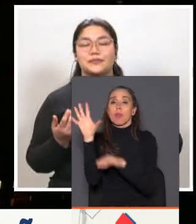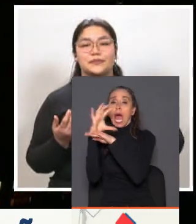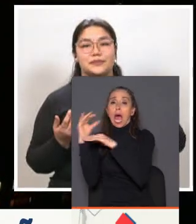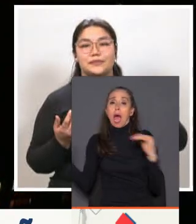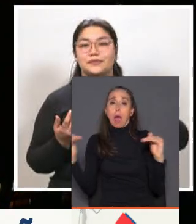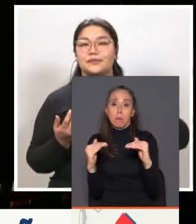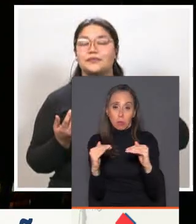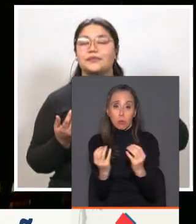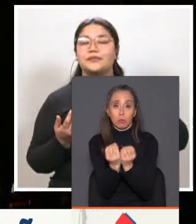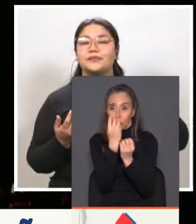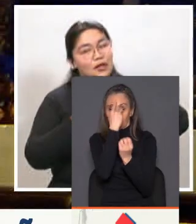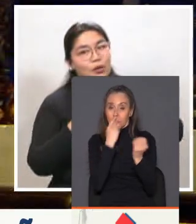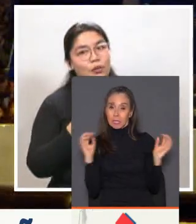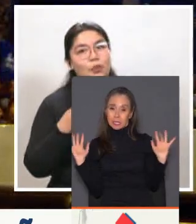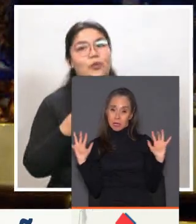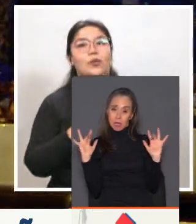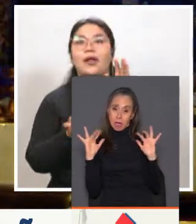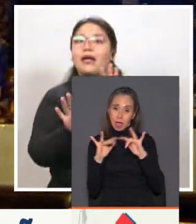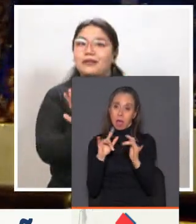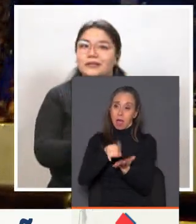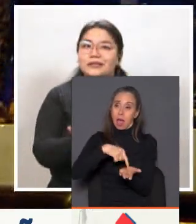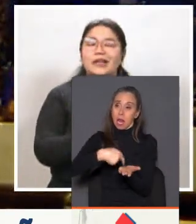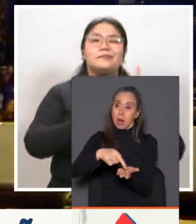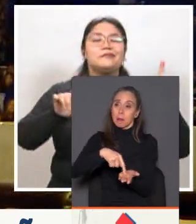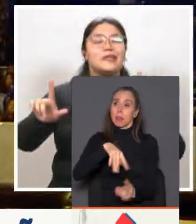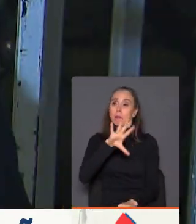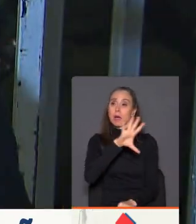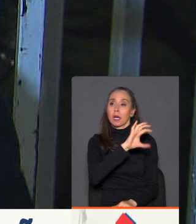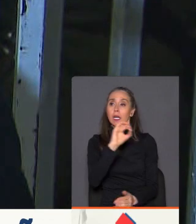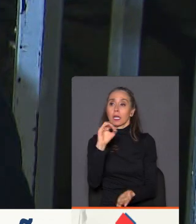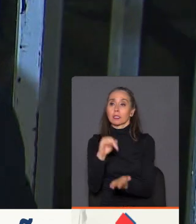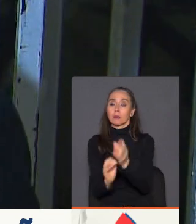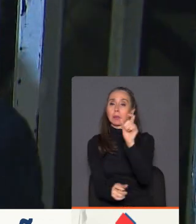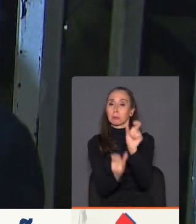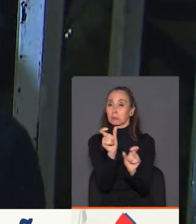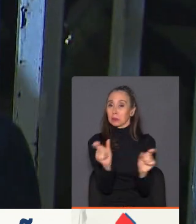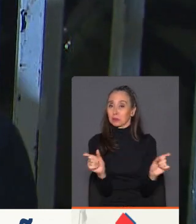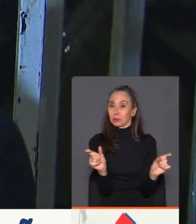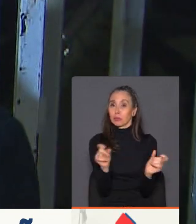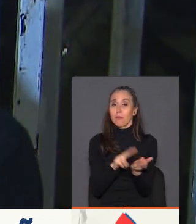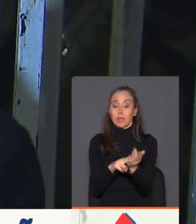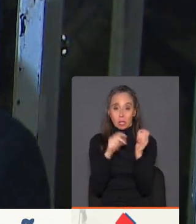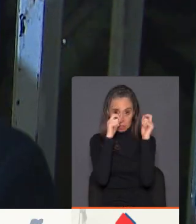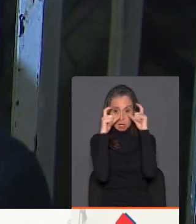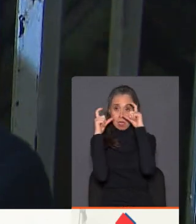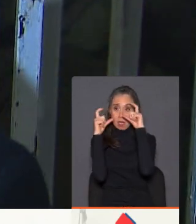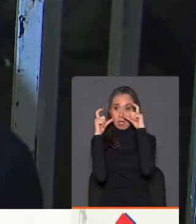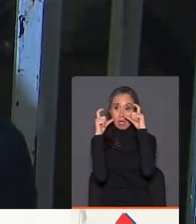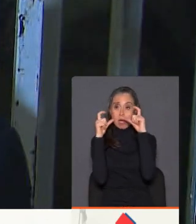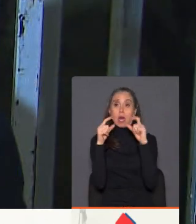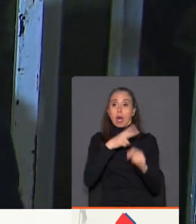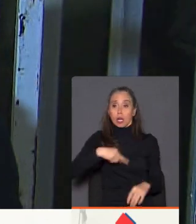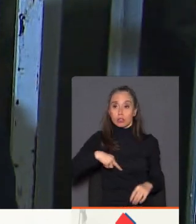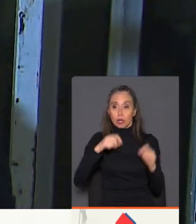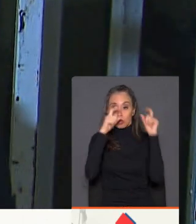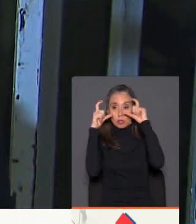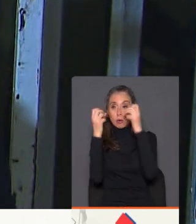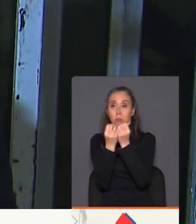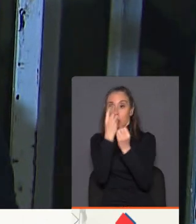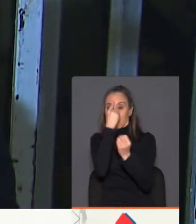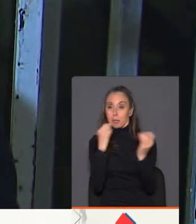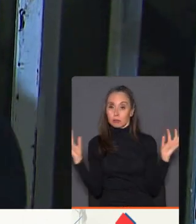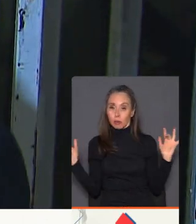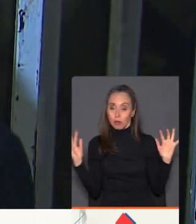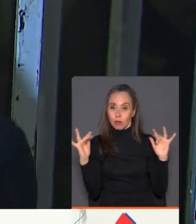masiva convocatoria en la Alameda superó las 500.000 personas. Y la verdad es que nos sorprendió mucho. Yo creo que estamos muy sorprendidos de la gente que llegó